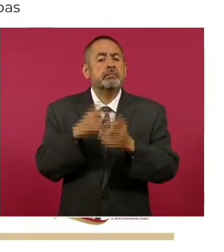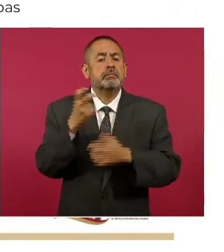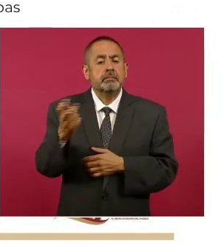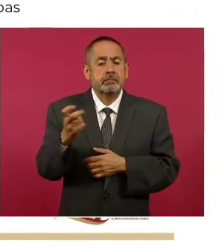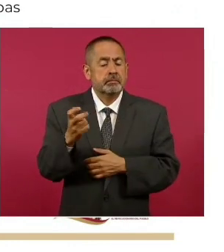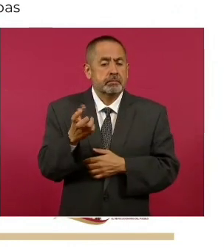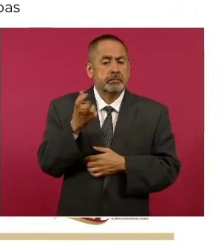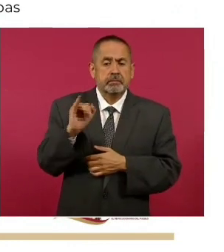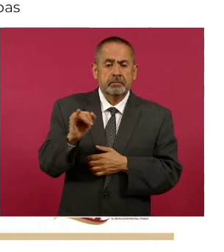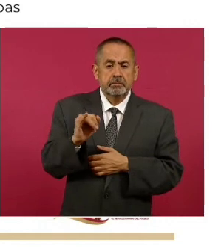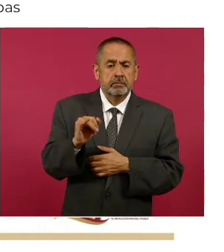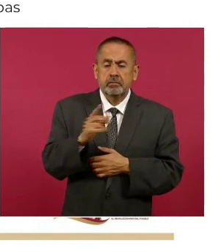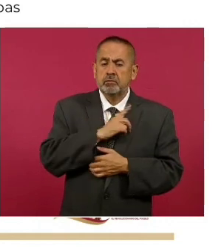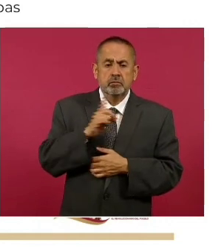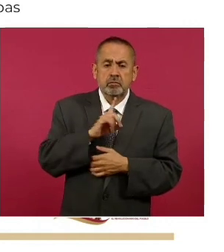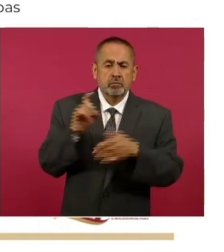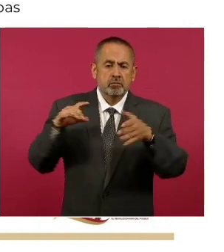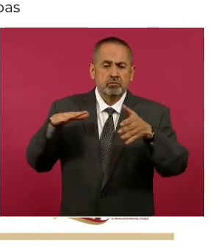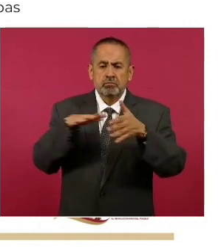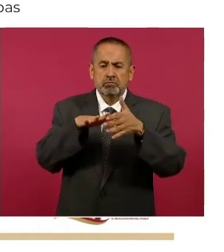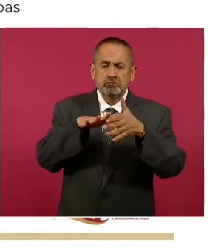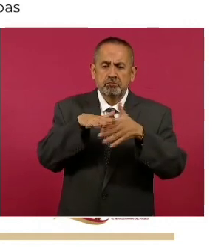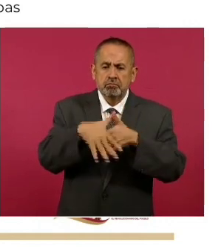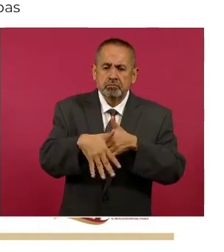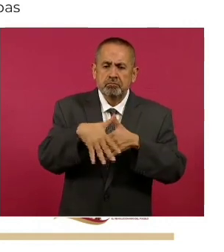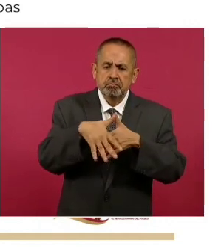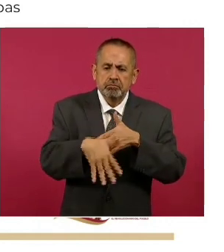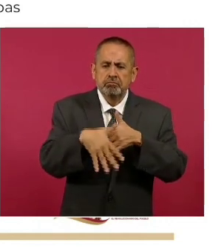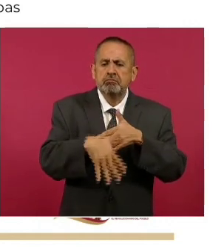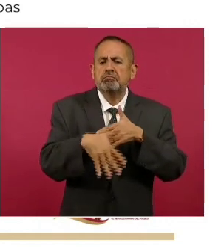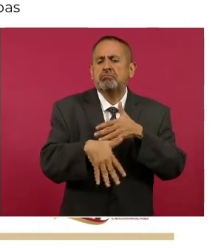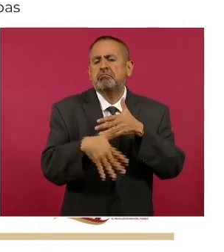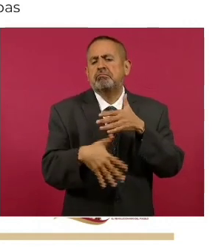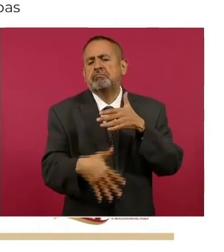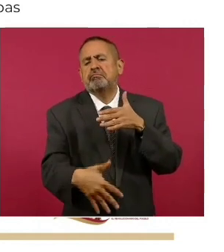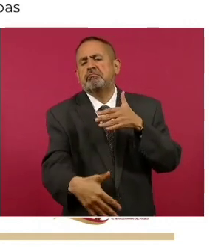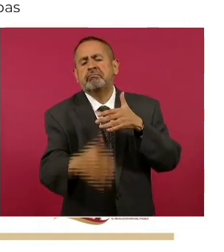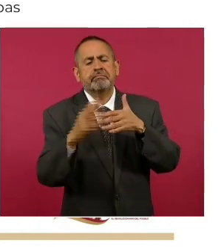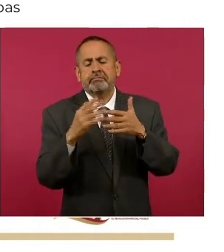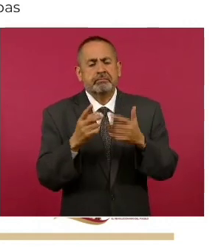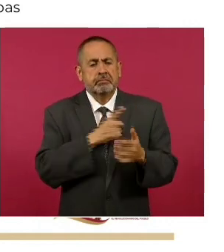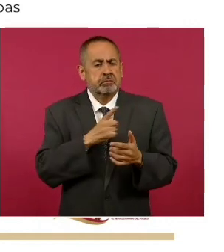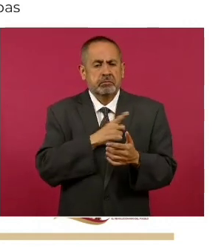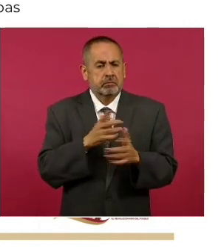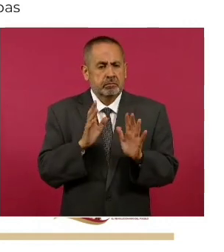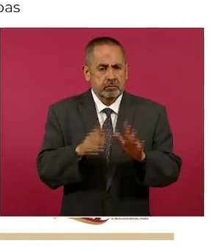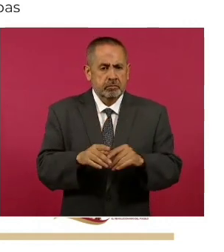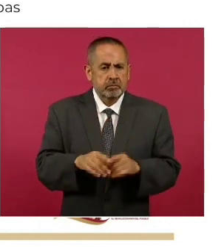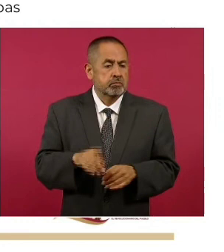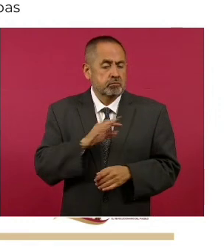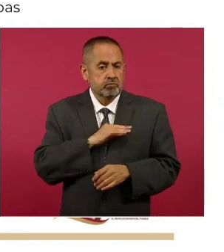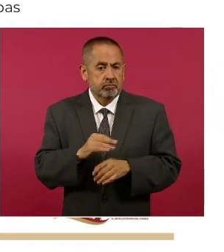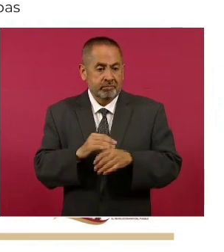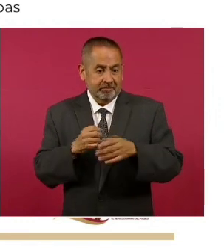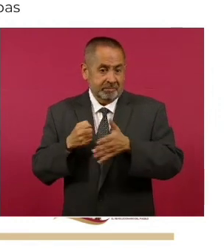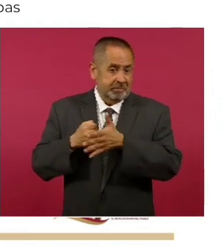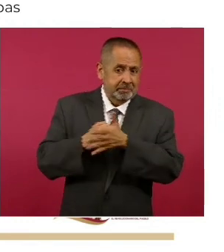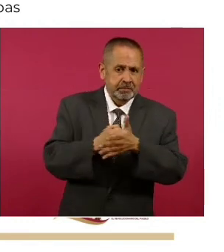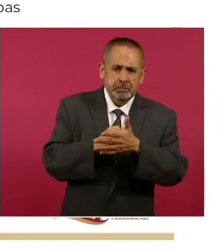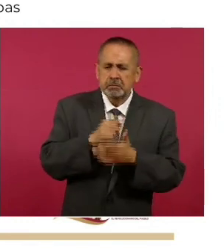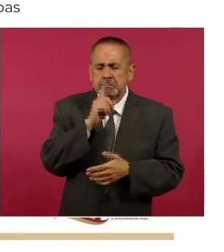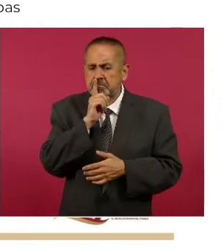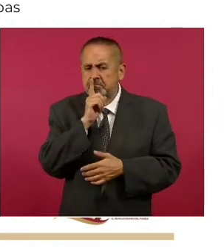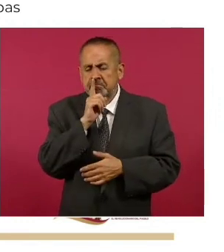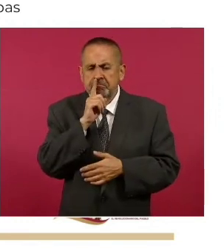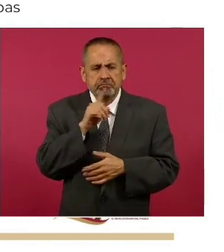de sección gravedad, quiere decir que el peso de la presa resiste los empujes